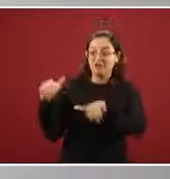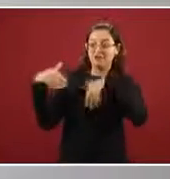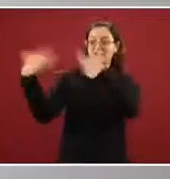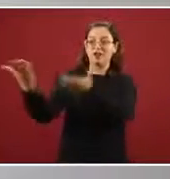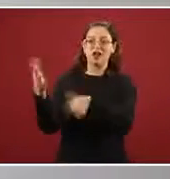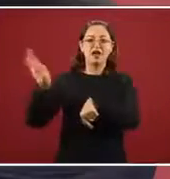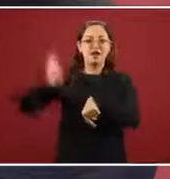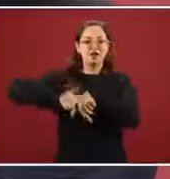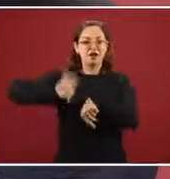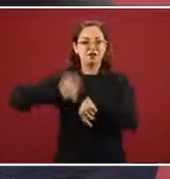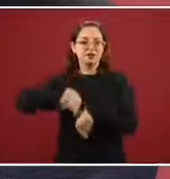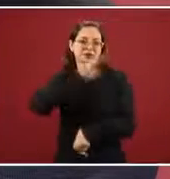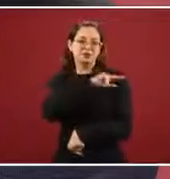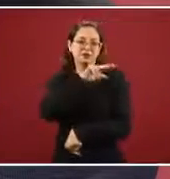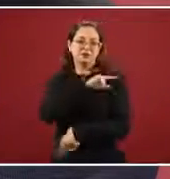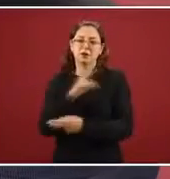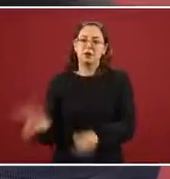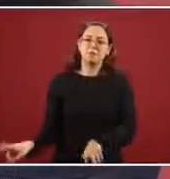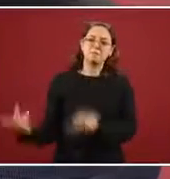particulares.